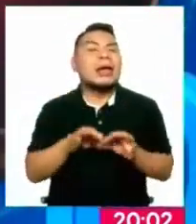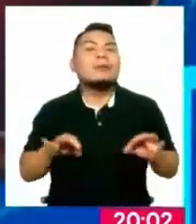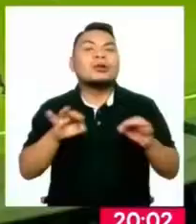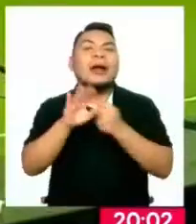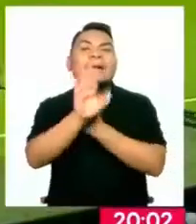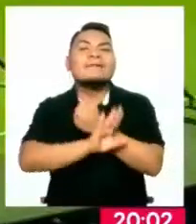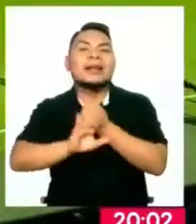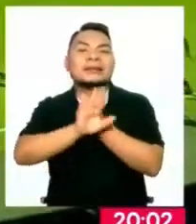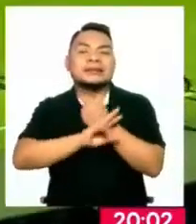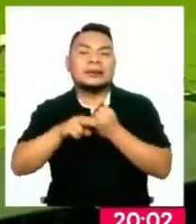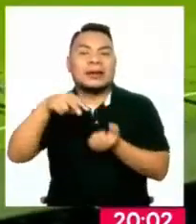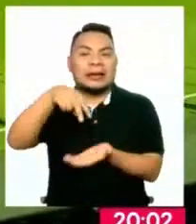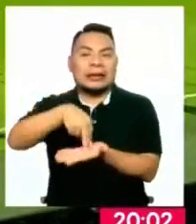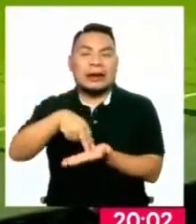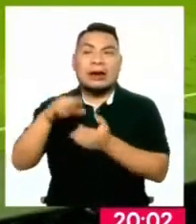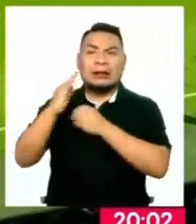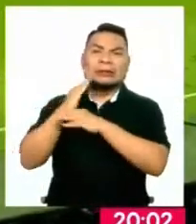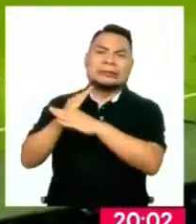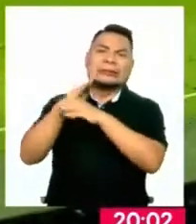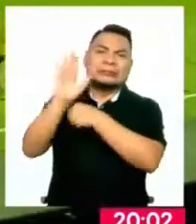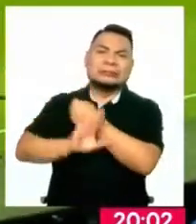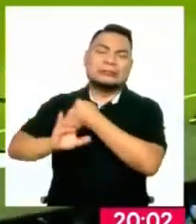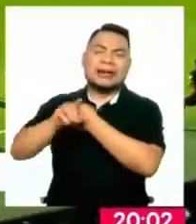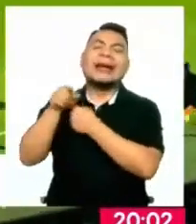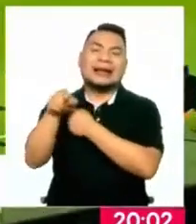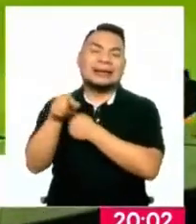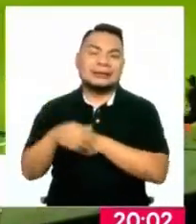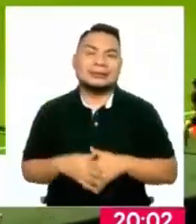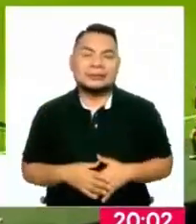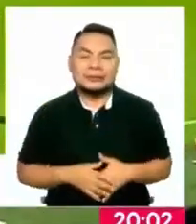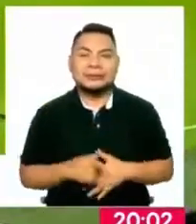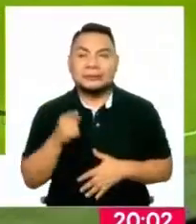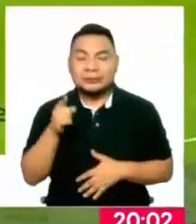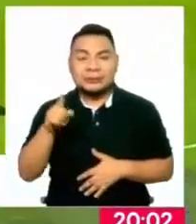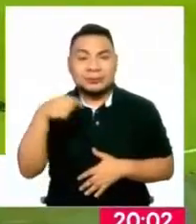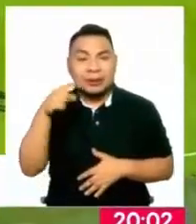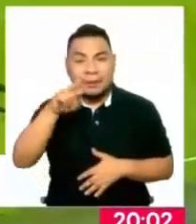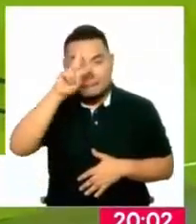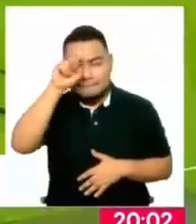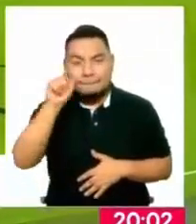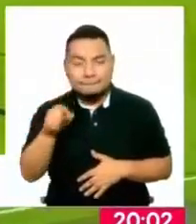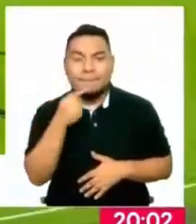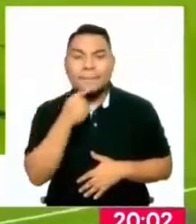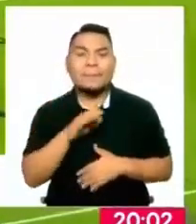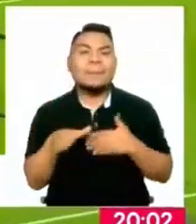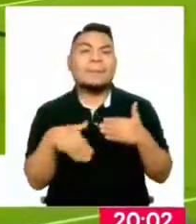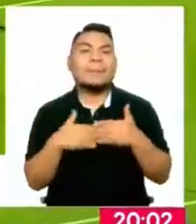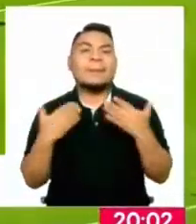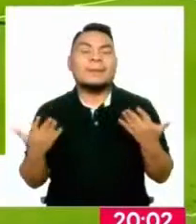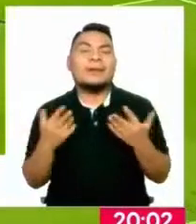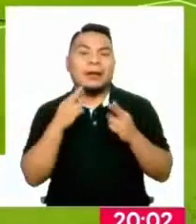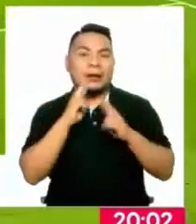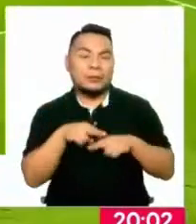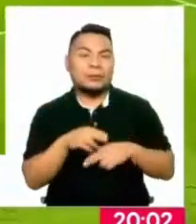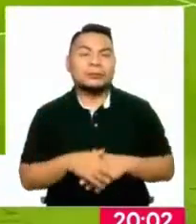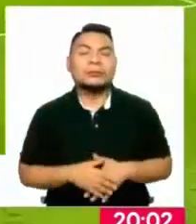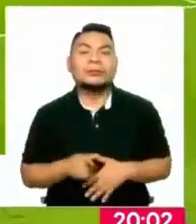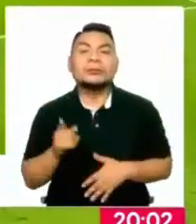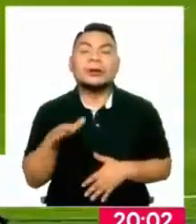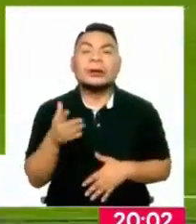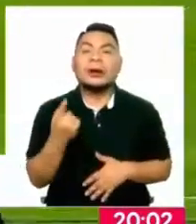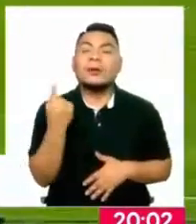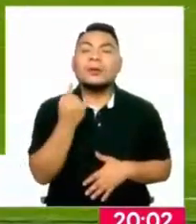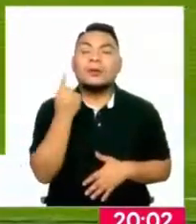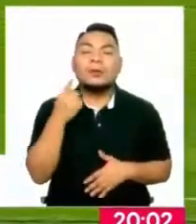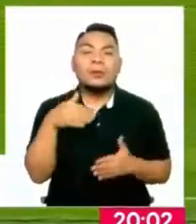que a partir de ahí, de la solidez en la zona posterior de Perú, se fue tejiendo este resultado, donde hubo una